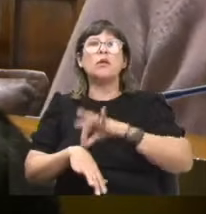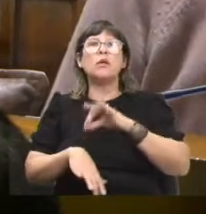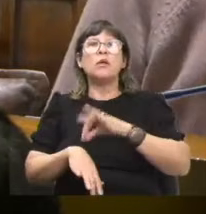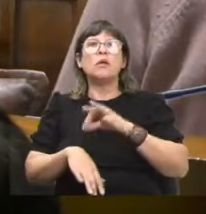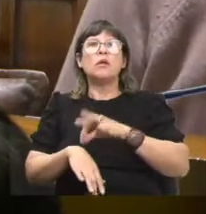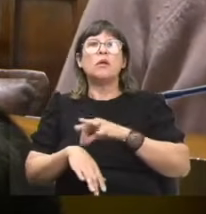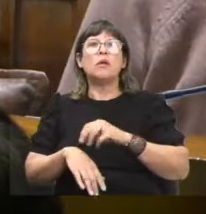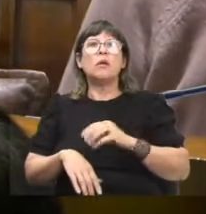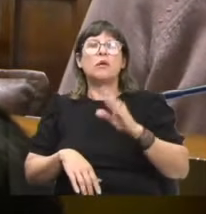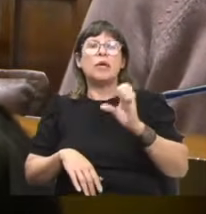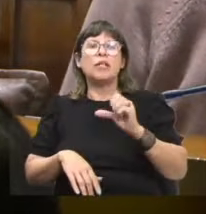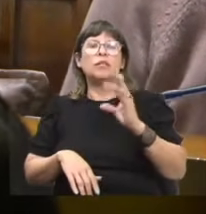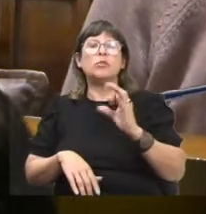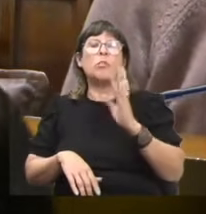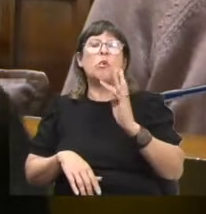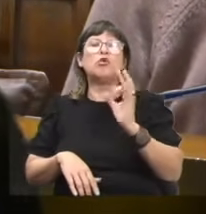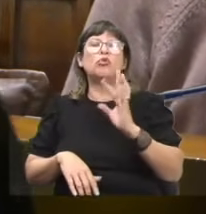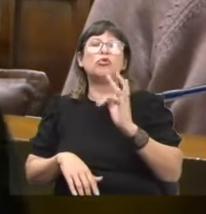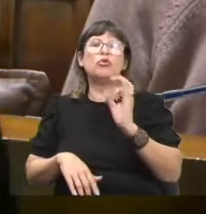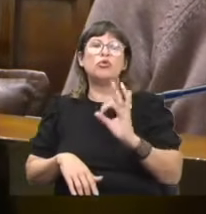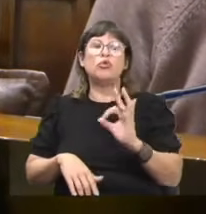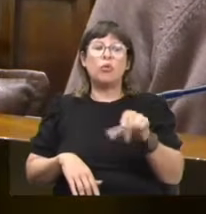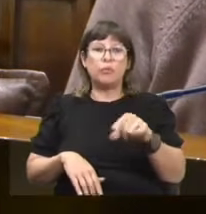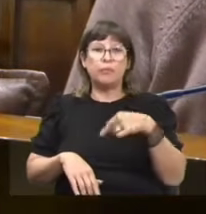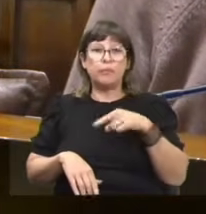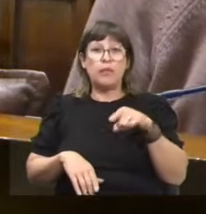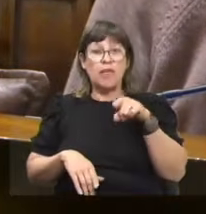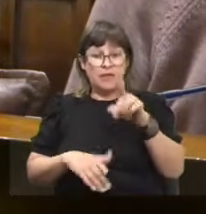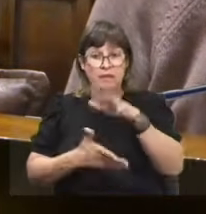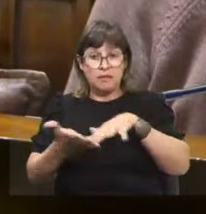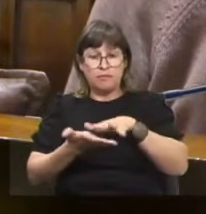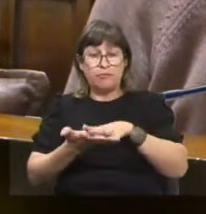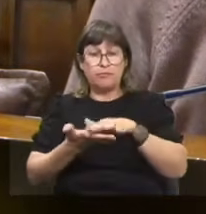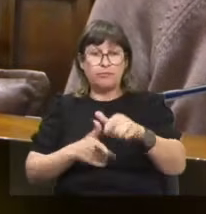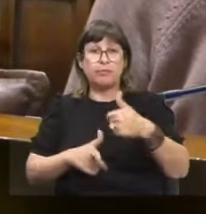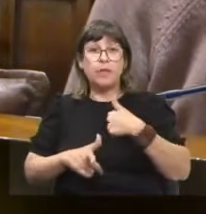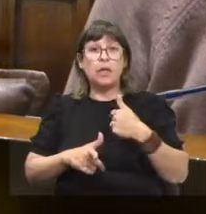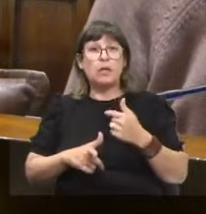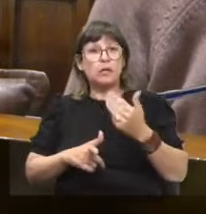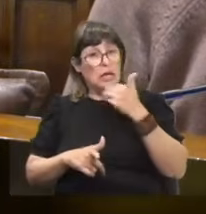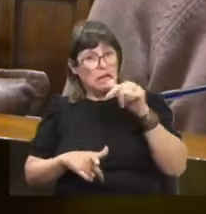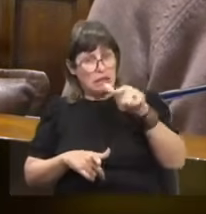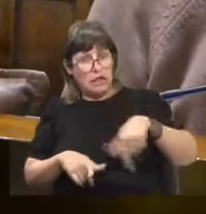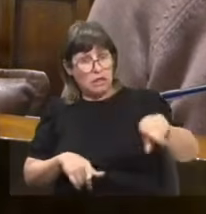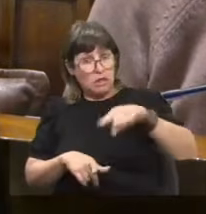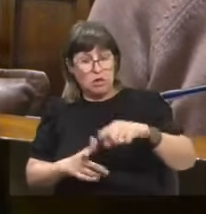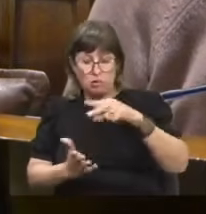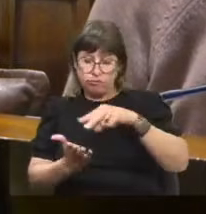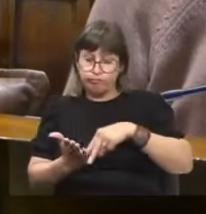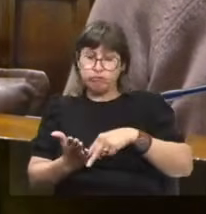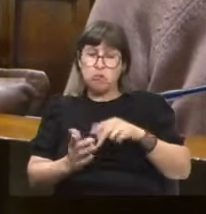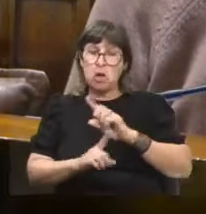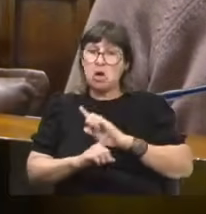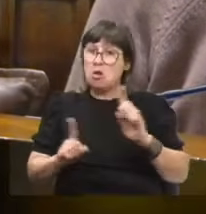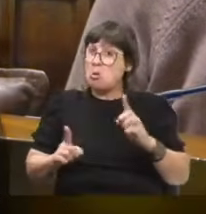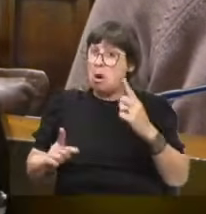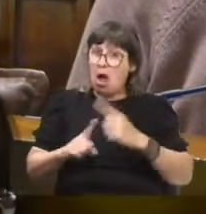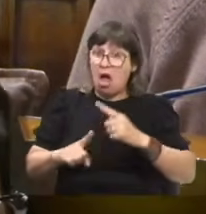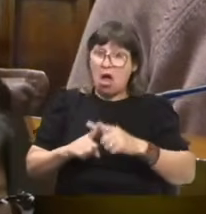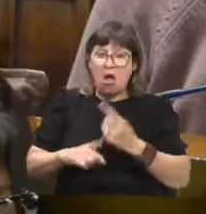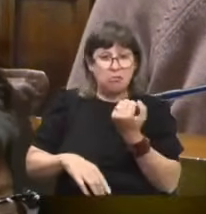Martín Esposto. En este marco, se entendió que no existía violación a